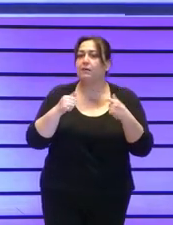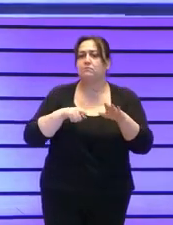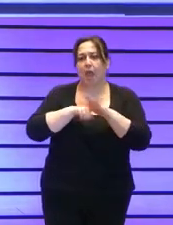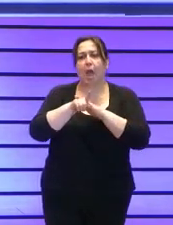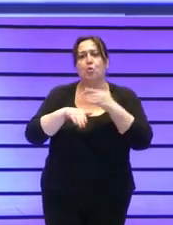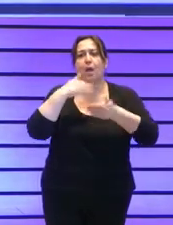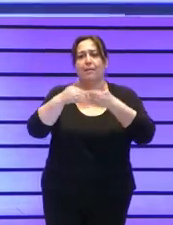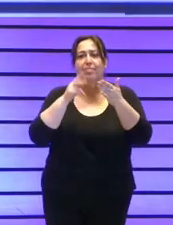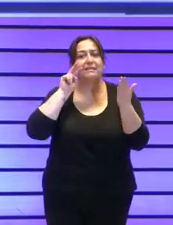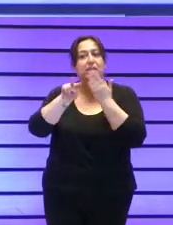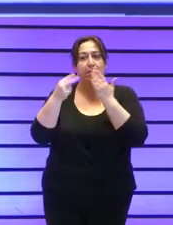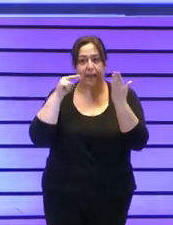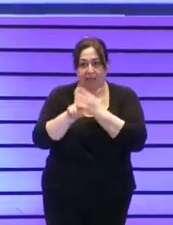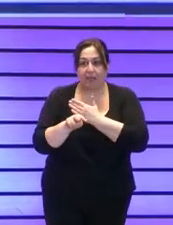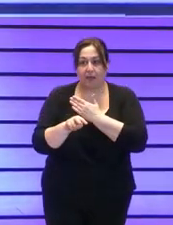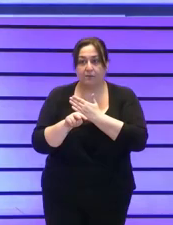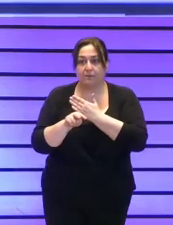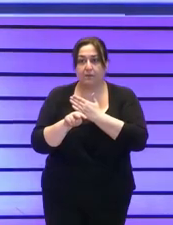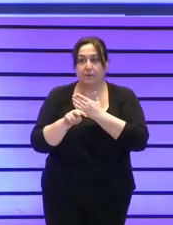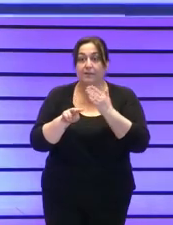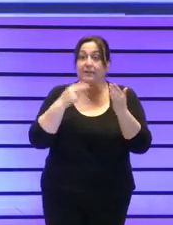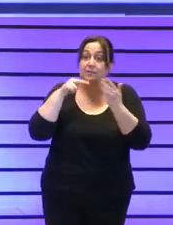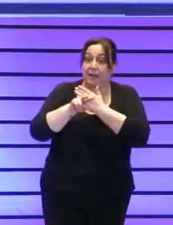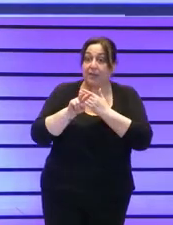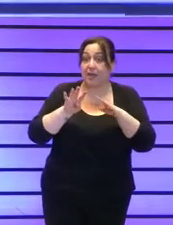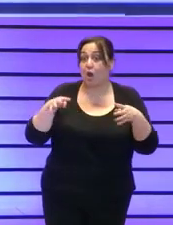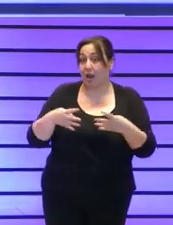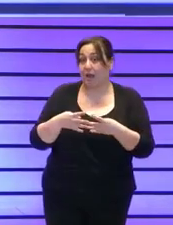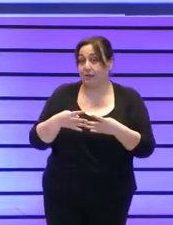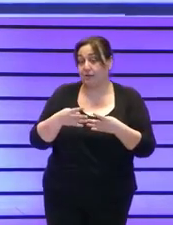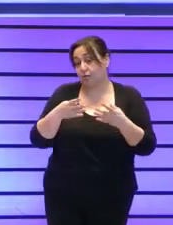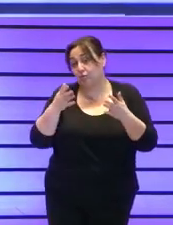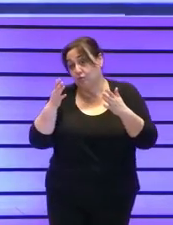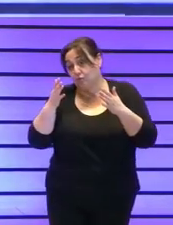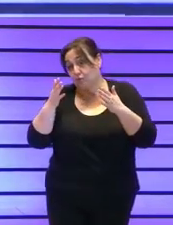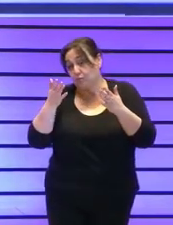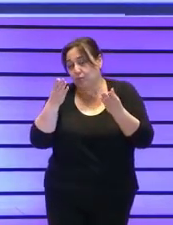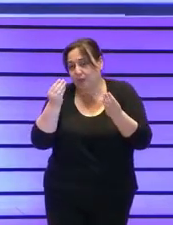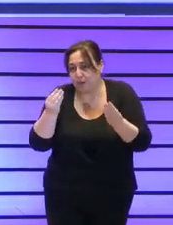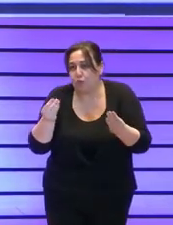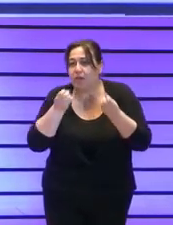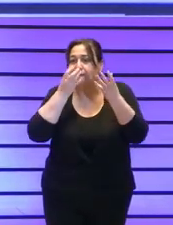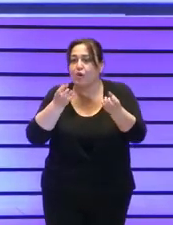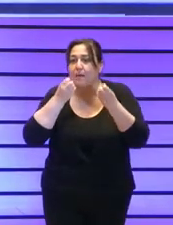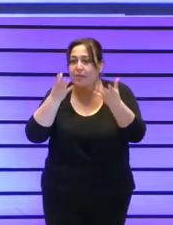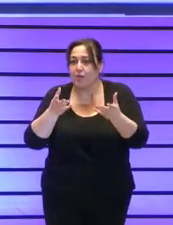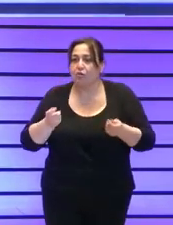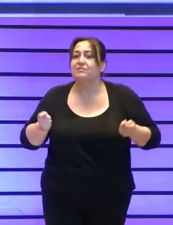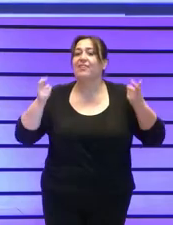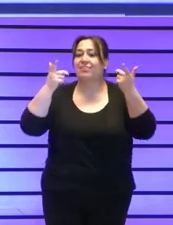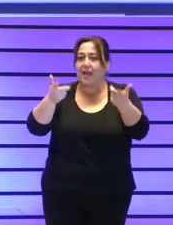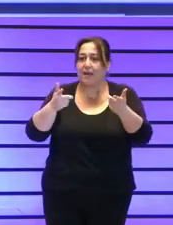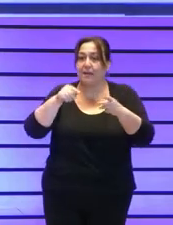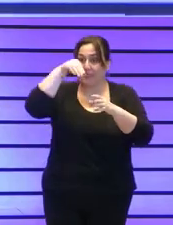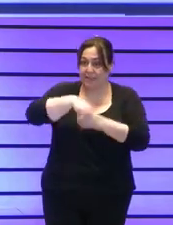en transparencia online, es decir, la cantidad de información que se pone a disposición en